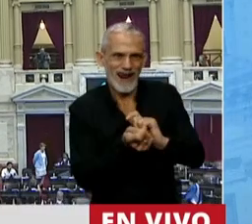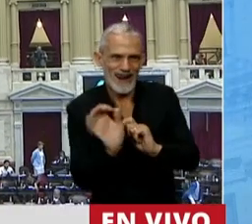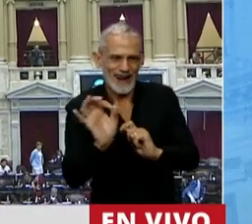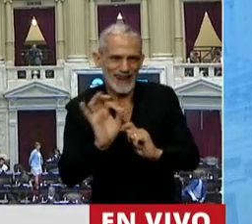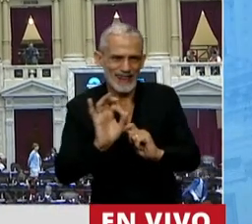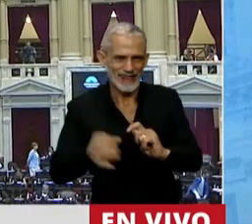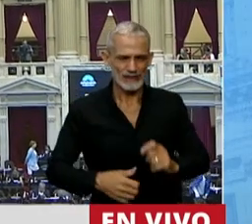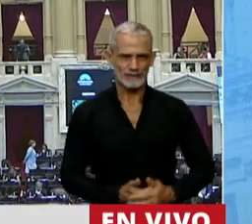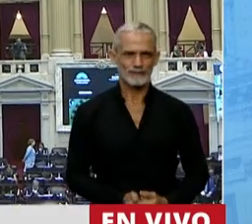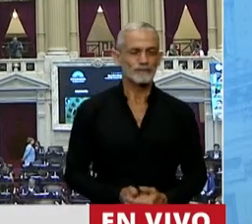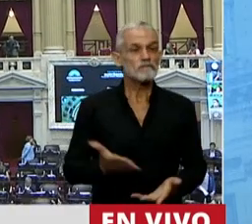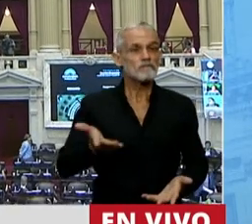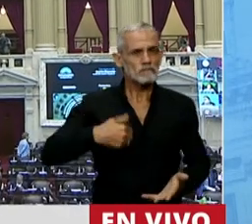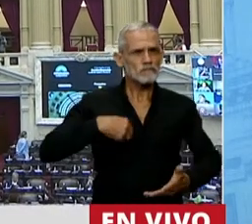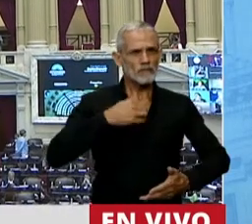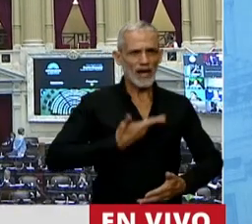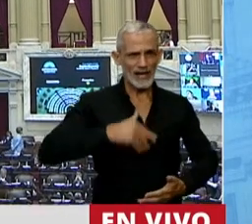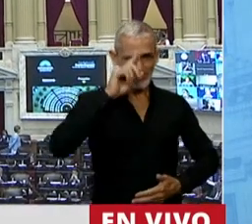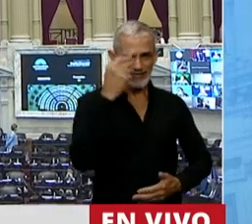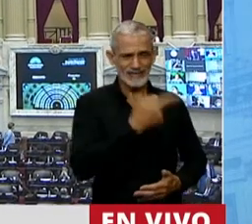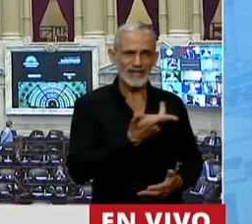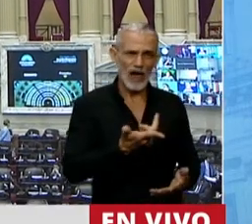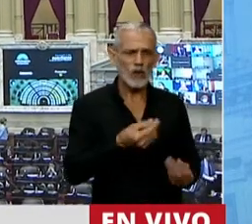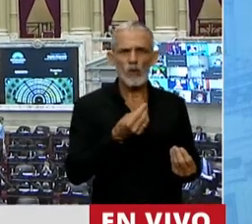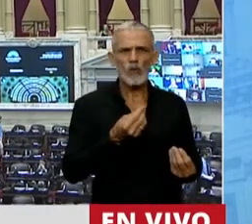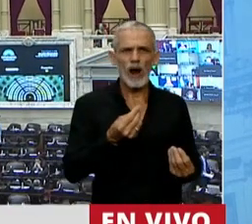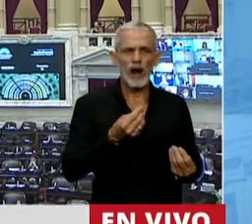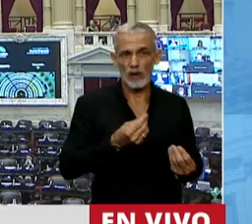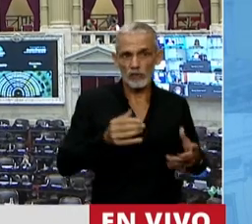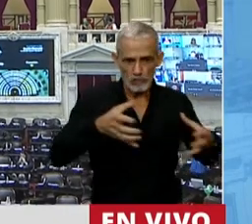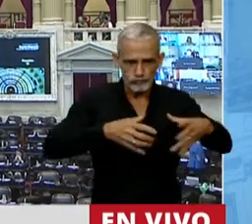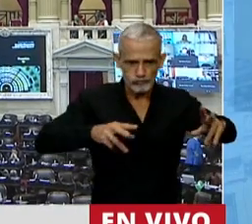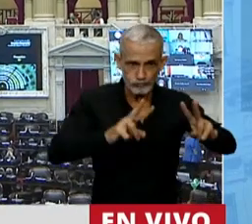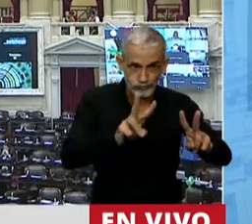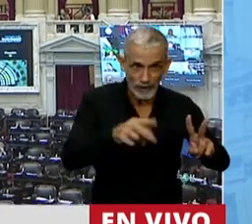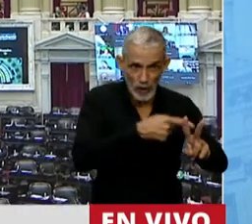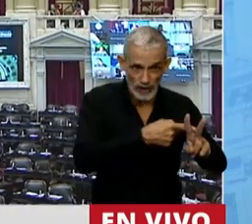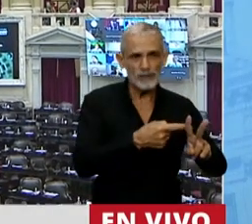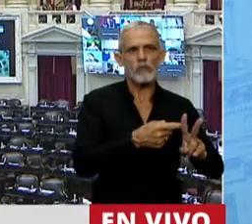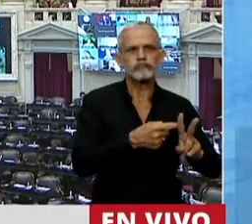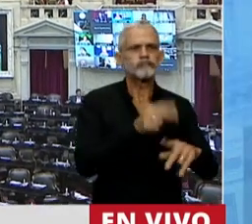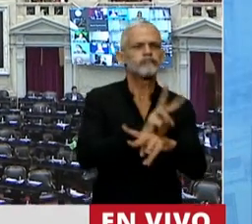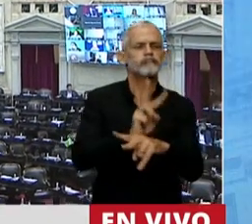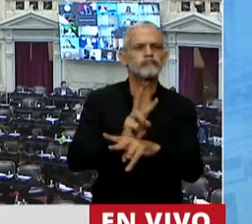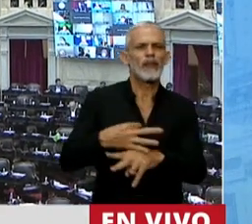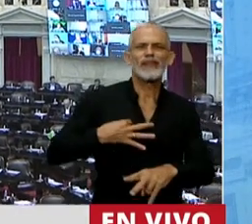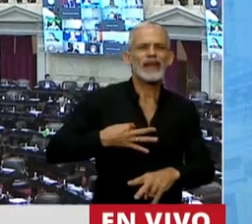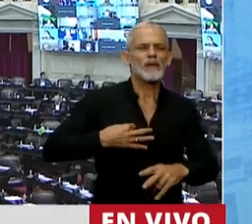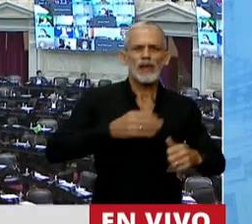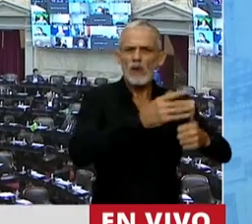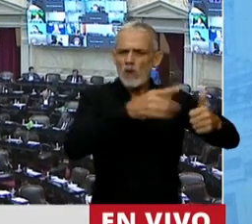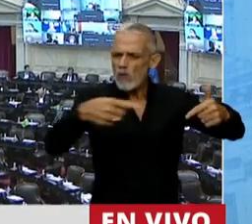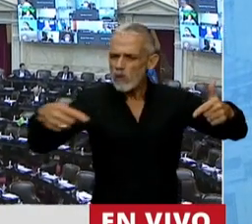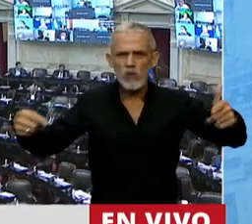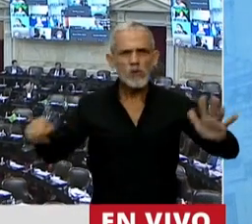inalterables. Nuestro Estado, a partir de la irrupción del justicialismo, se ha caracterizado por la protección de la vida en todas sus